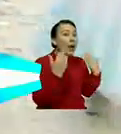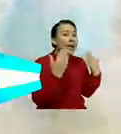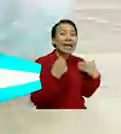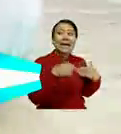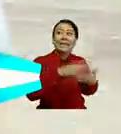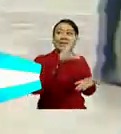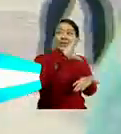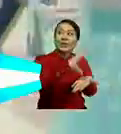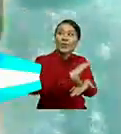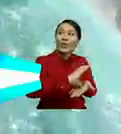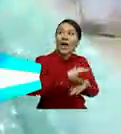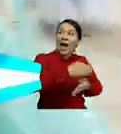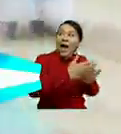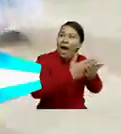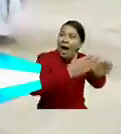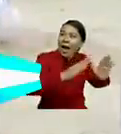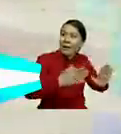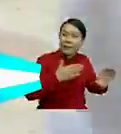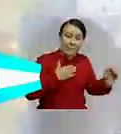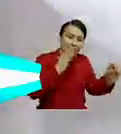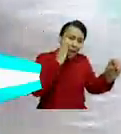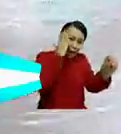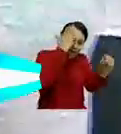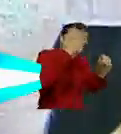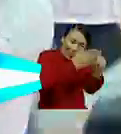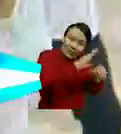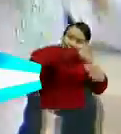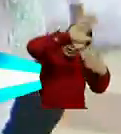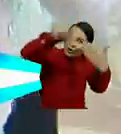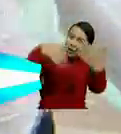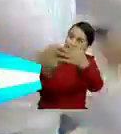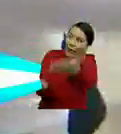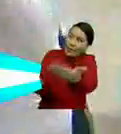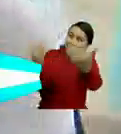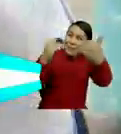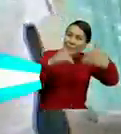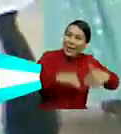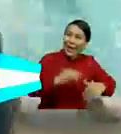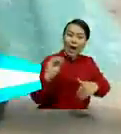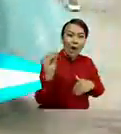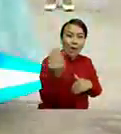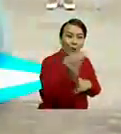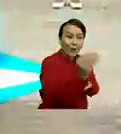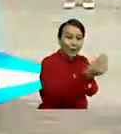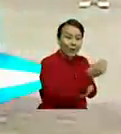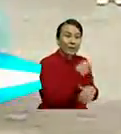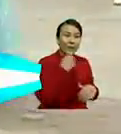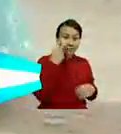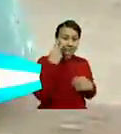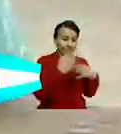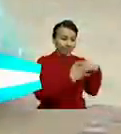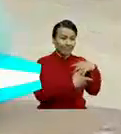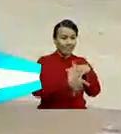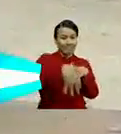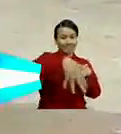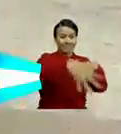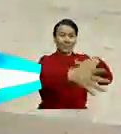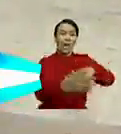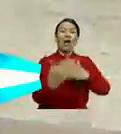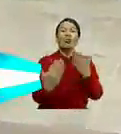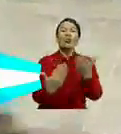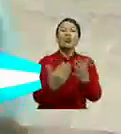nos abre los brazos, que es mi destino. Y por supuesto es la juventud, como usted ve, las brigadas cívicas de 9